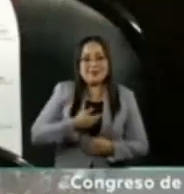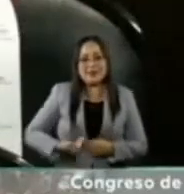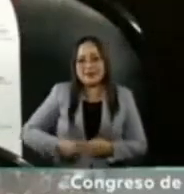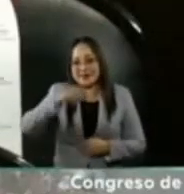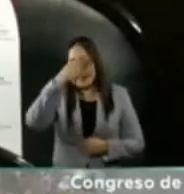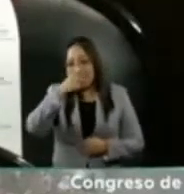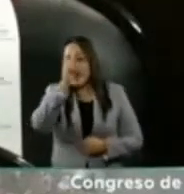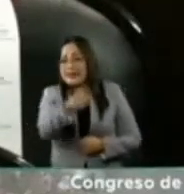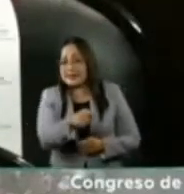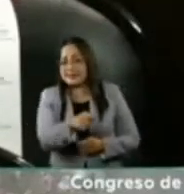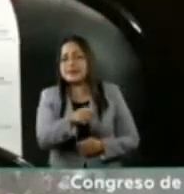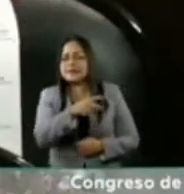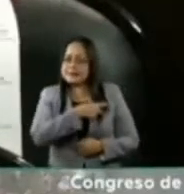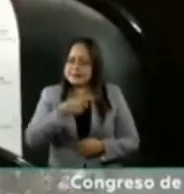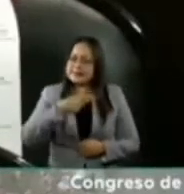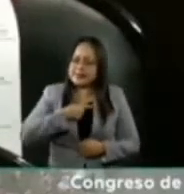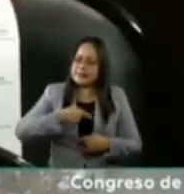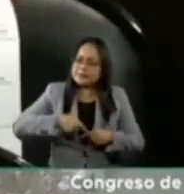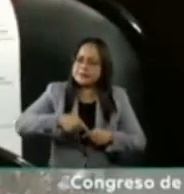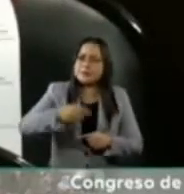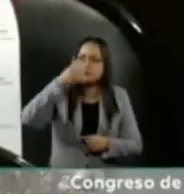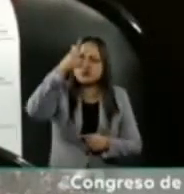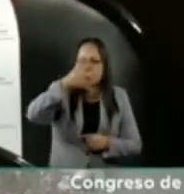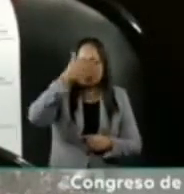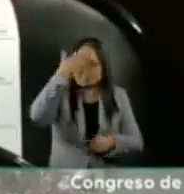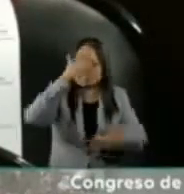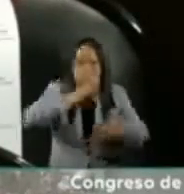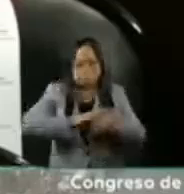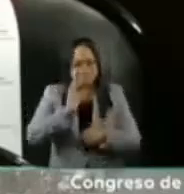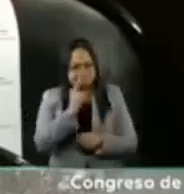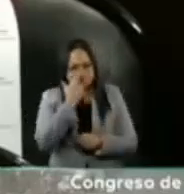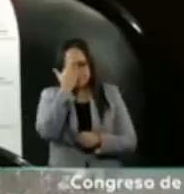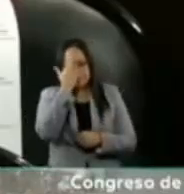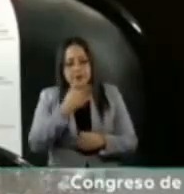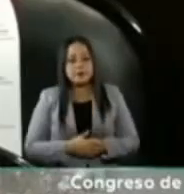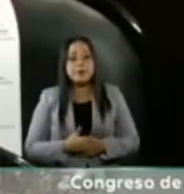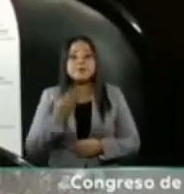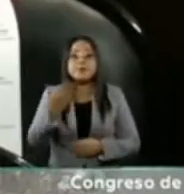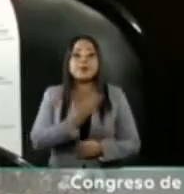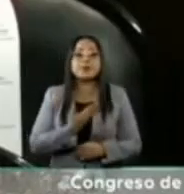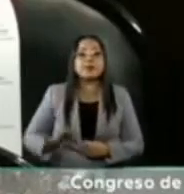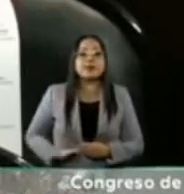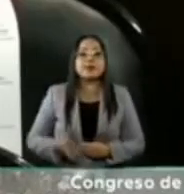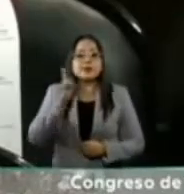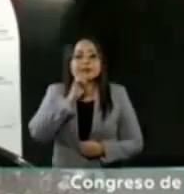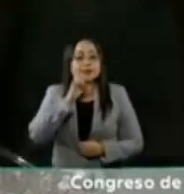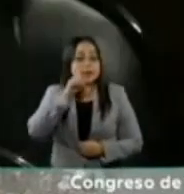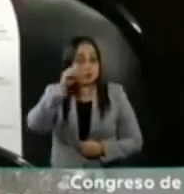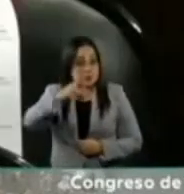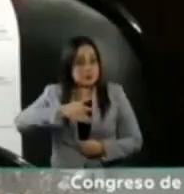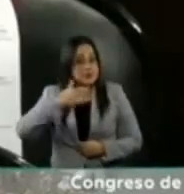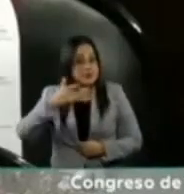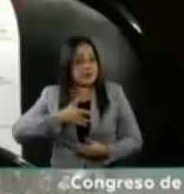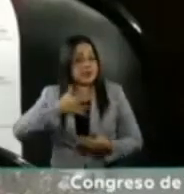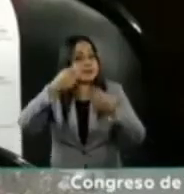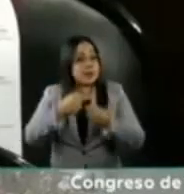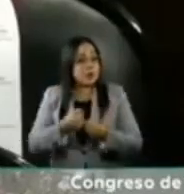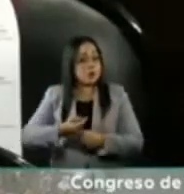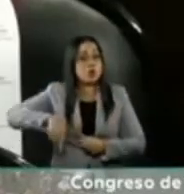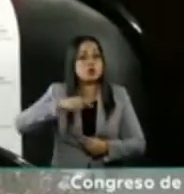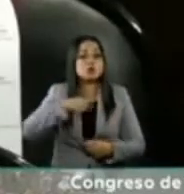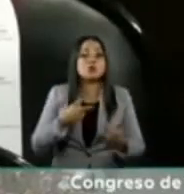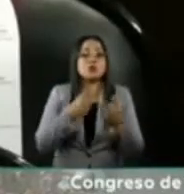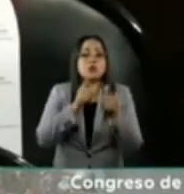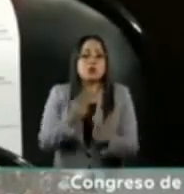corporativa volcada en el golpeteo. Mi querido Pepe, ¿cómo ves este momento? ¿Qué analizas? ¿Qué te